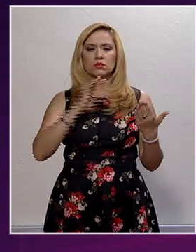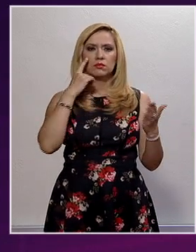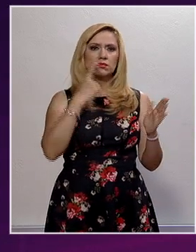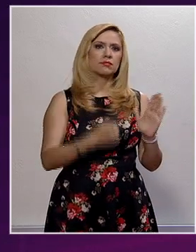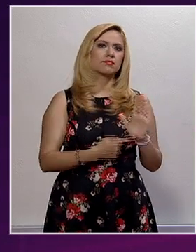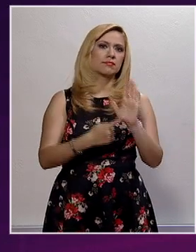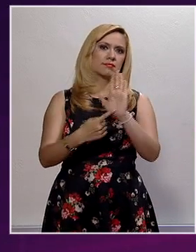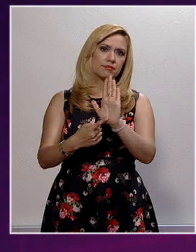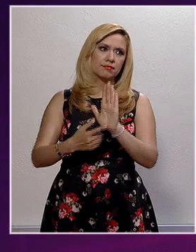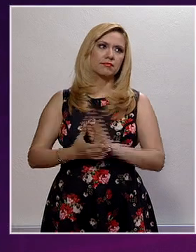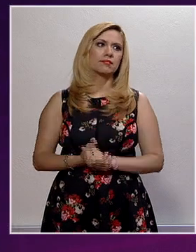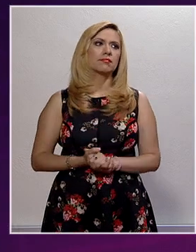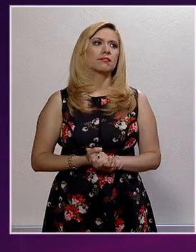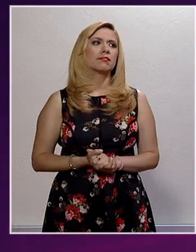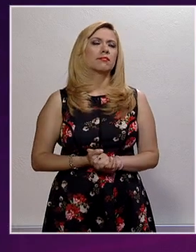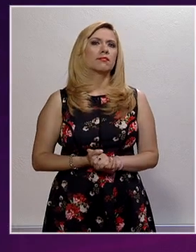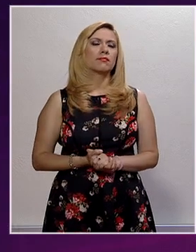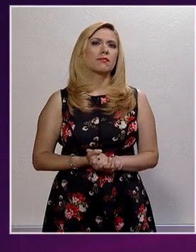aquí.